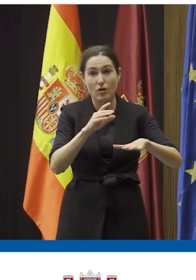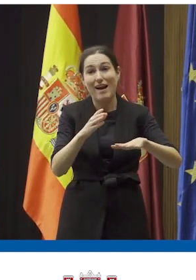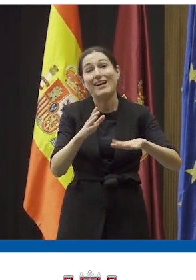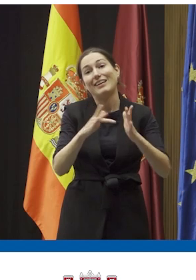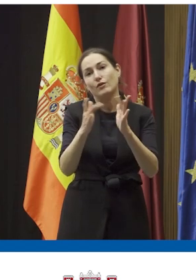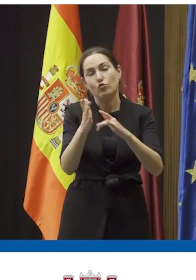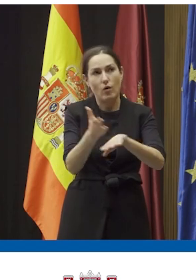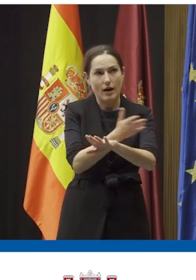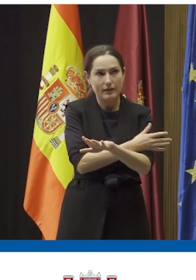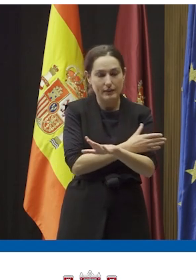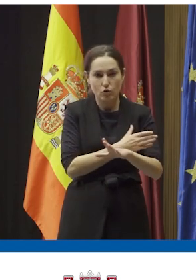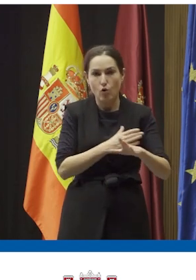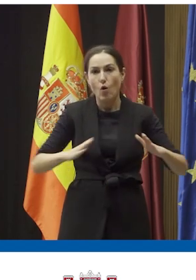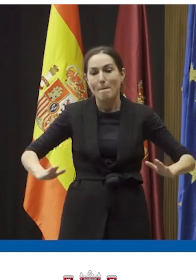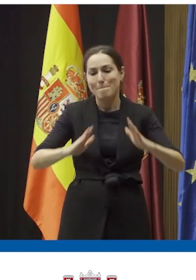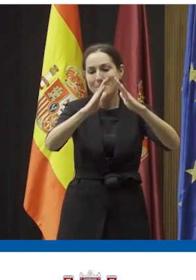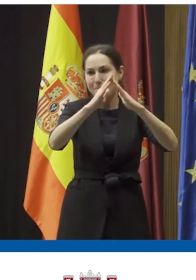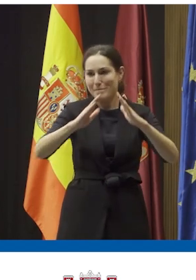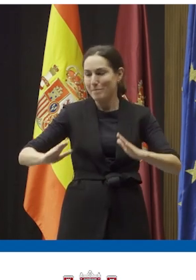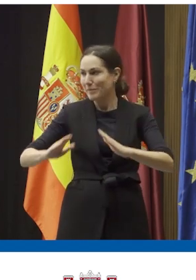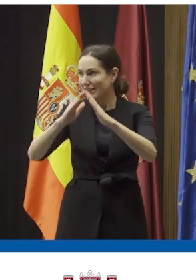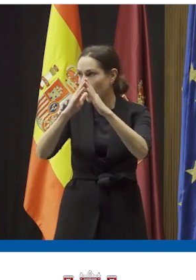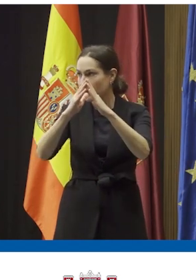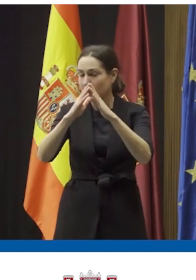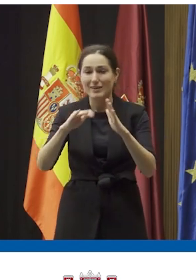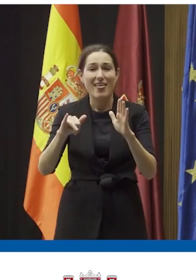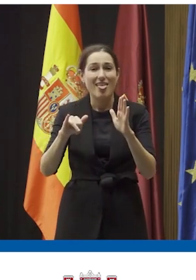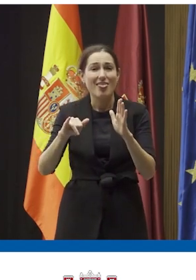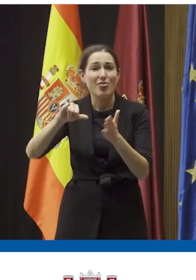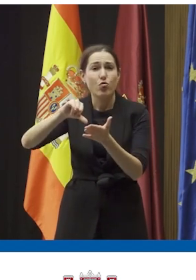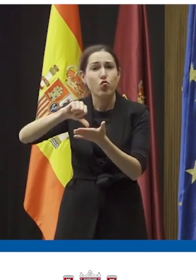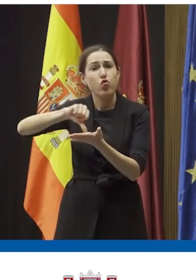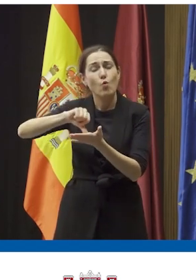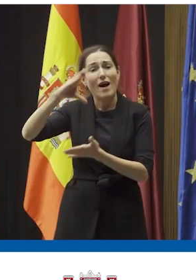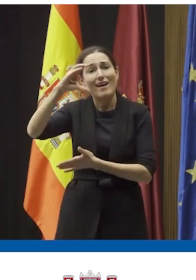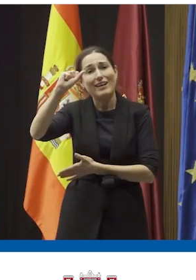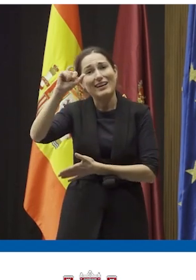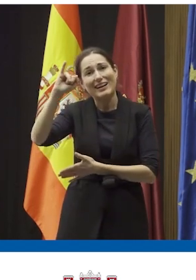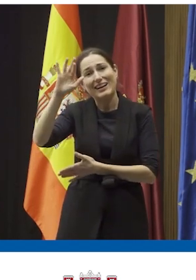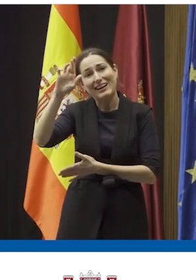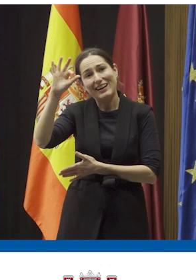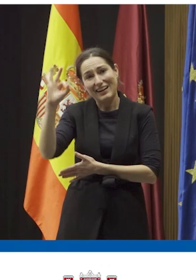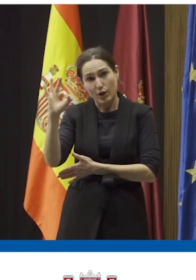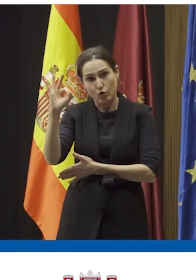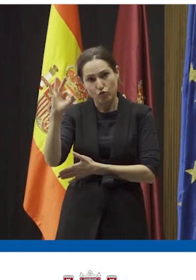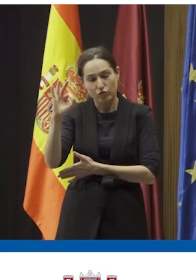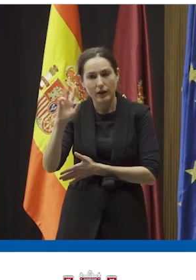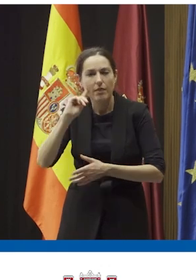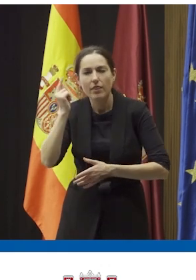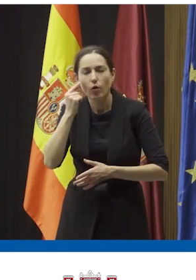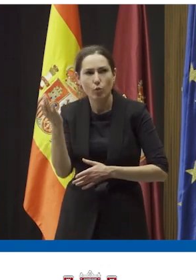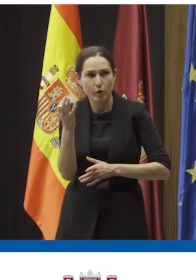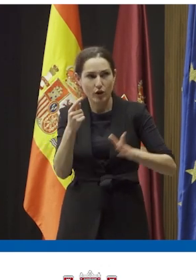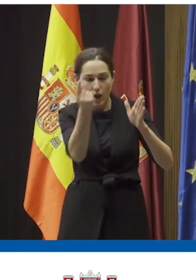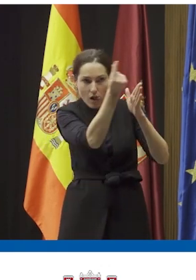Saqqara, la pirámide escalonada de cerca del Cairo, en el cual se descubrió este grabado que ven ustedes